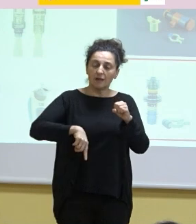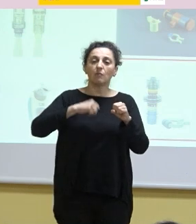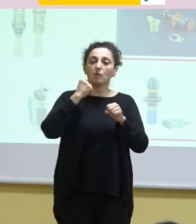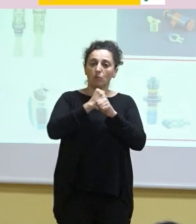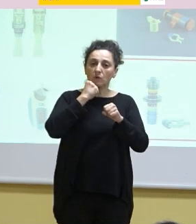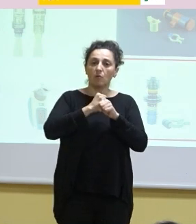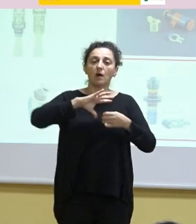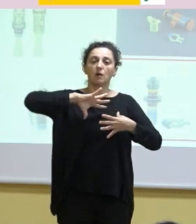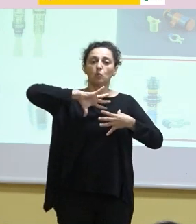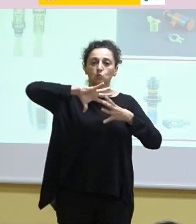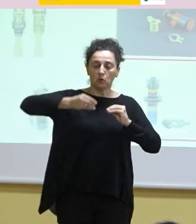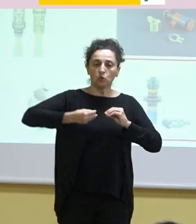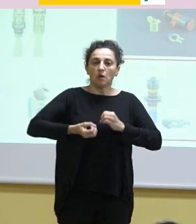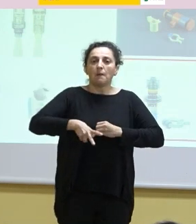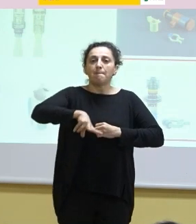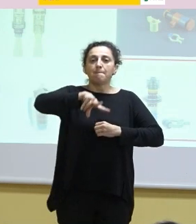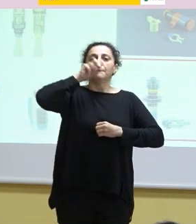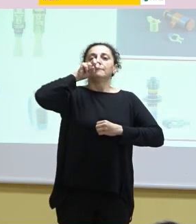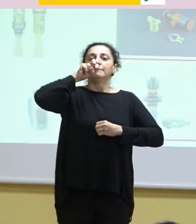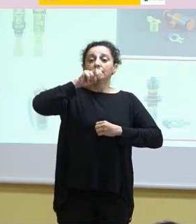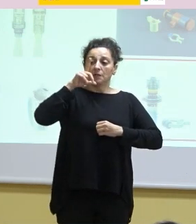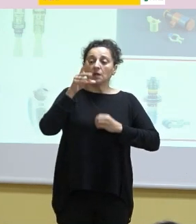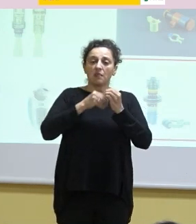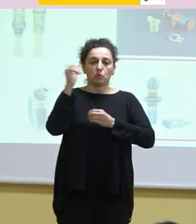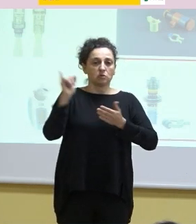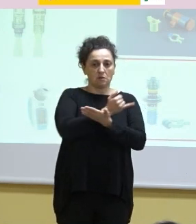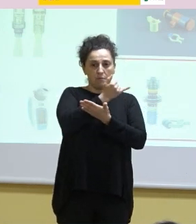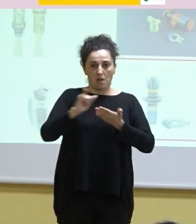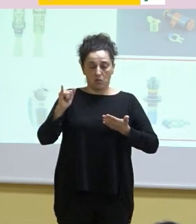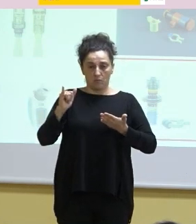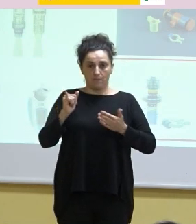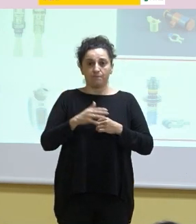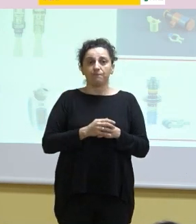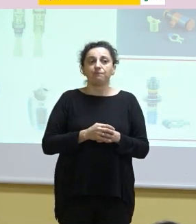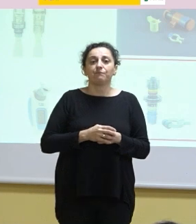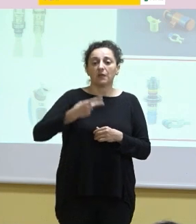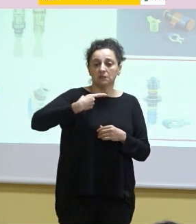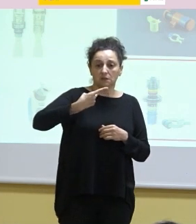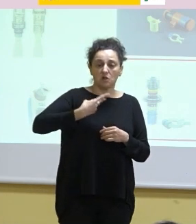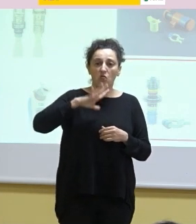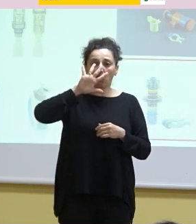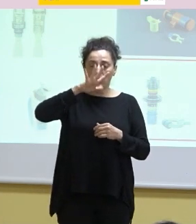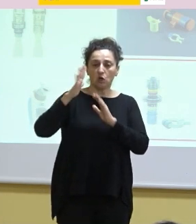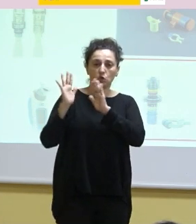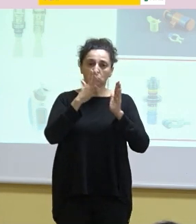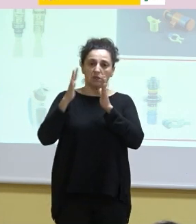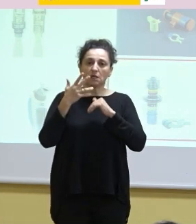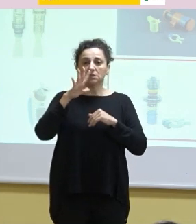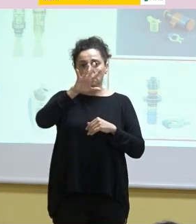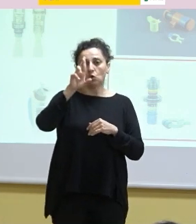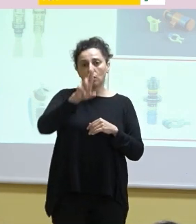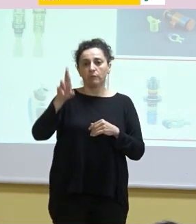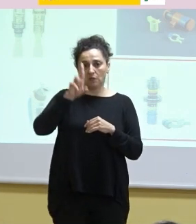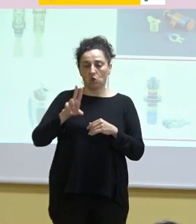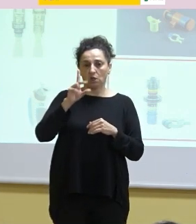musculatura inspiratoria y lo hacemos por separado. En ambos casos realizábamos 5 series de 5 repeticiones cada una, porque es